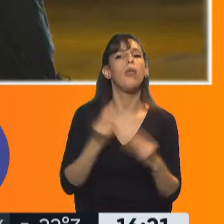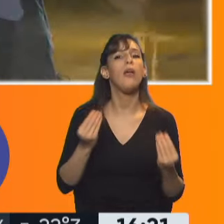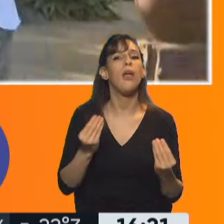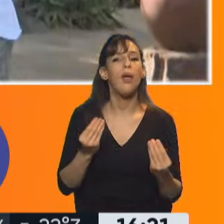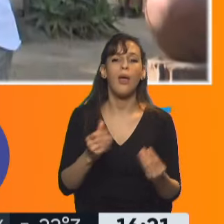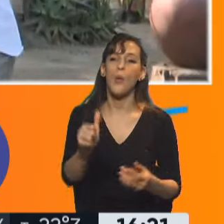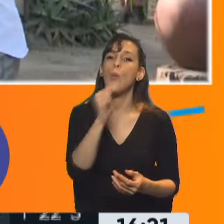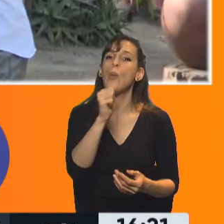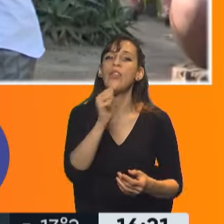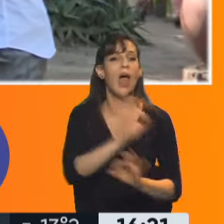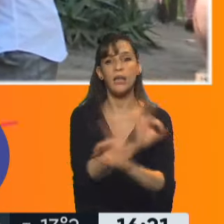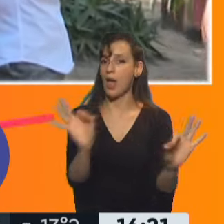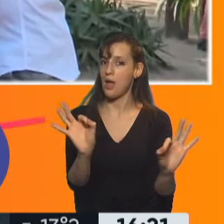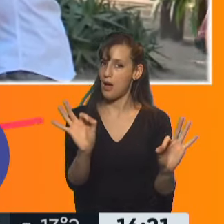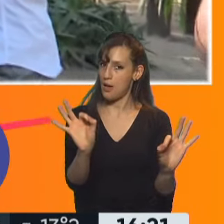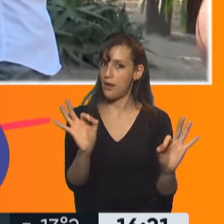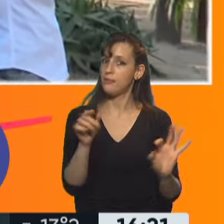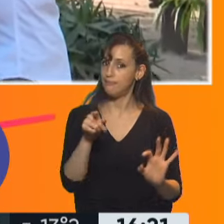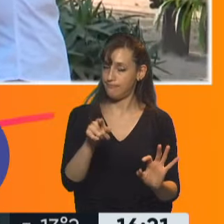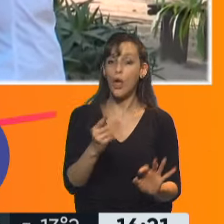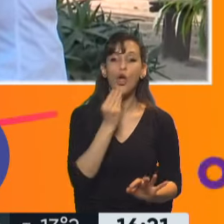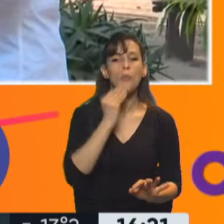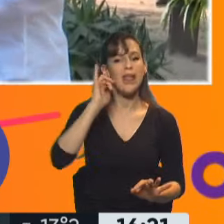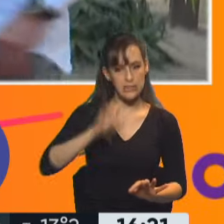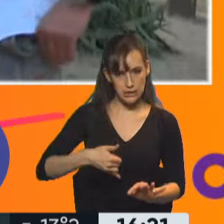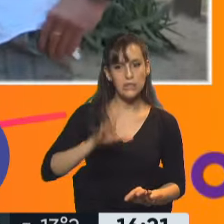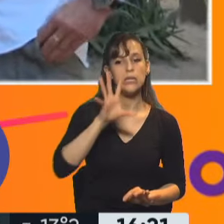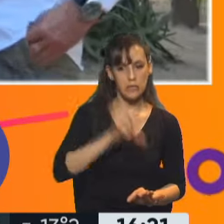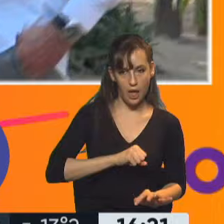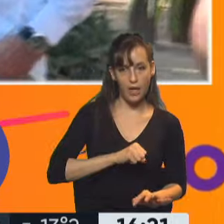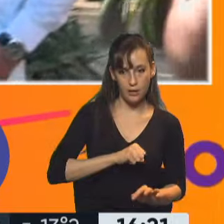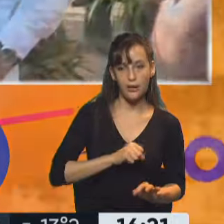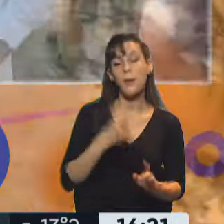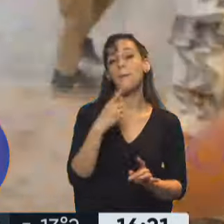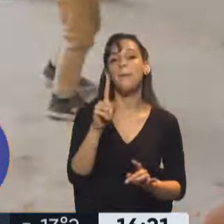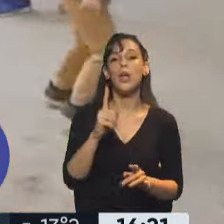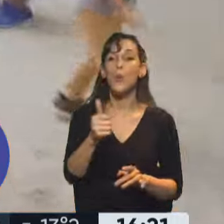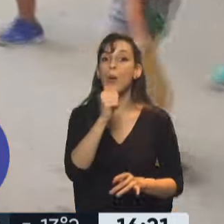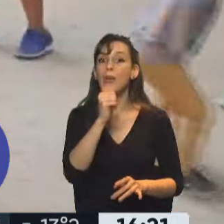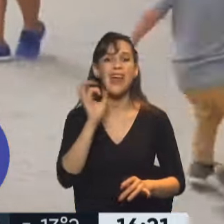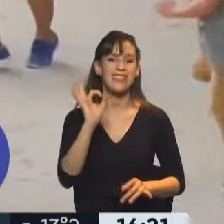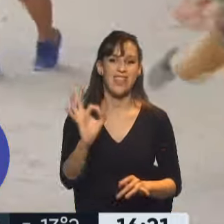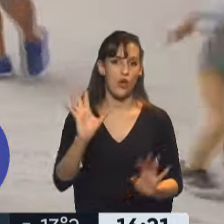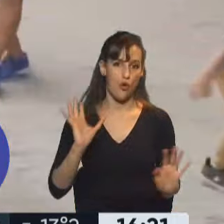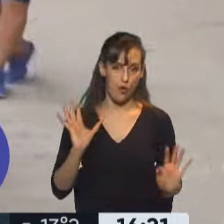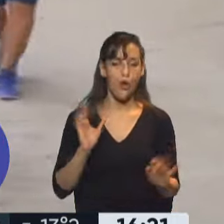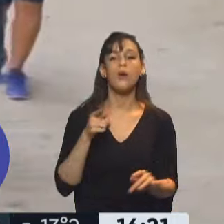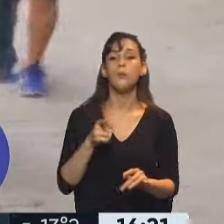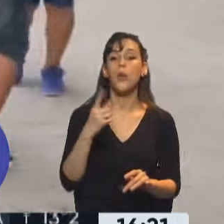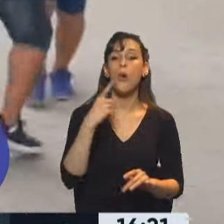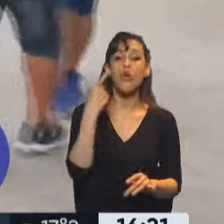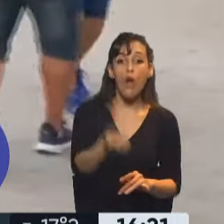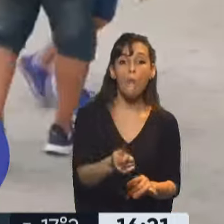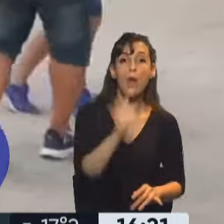más. Eso se sostiene en el patio. Entonces la gente comprando la bebida está pagando la luz, está pagando los